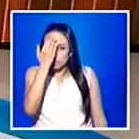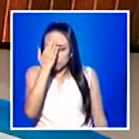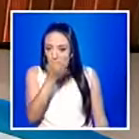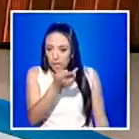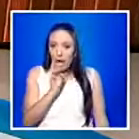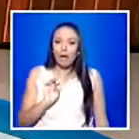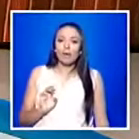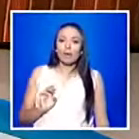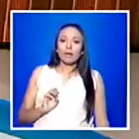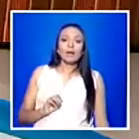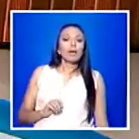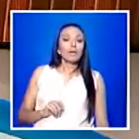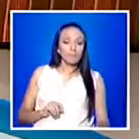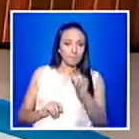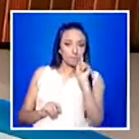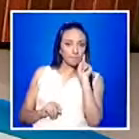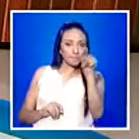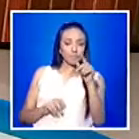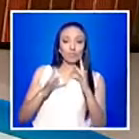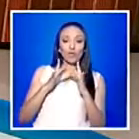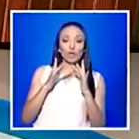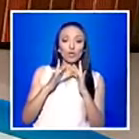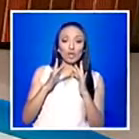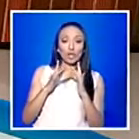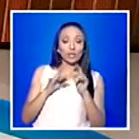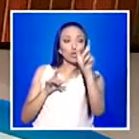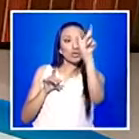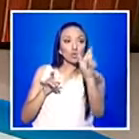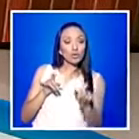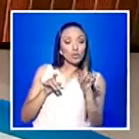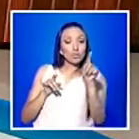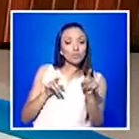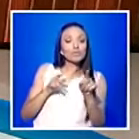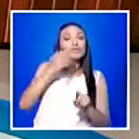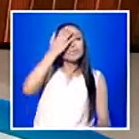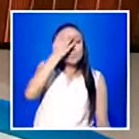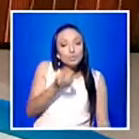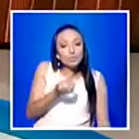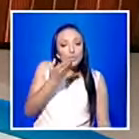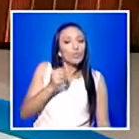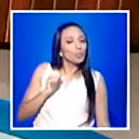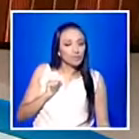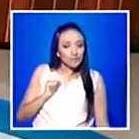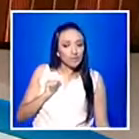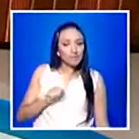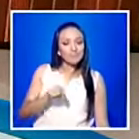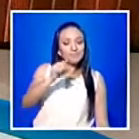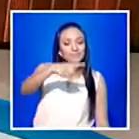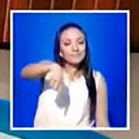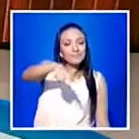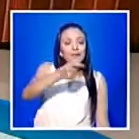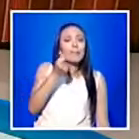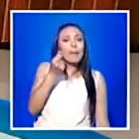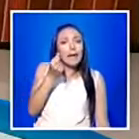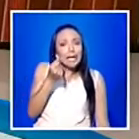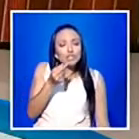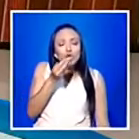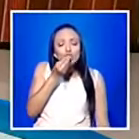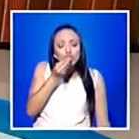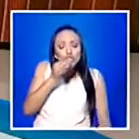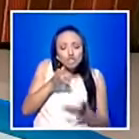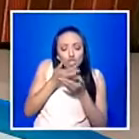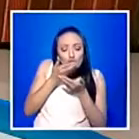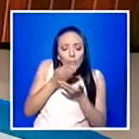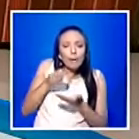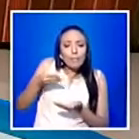comió el encebollado. Hacemos contacto con la vecina Silvia Lascano. Muy buenos días, mi querida Silvia. ¿Cuáles son los precios de esos